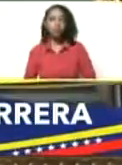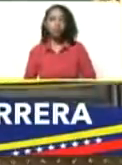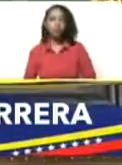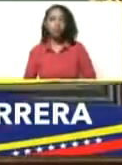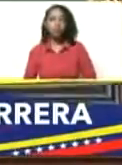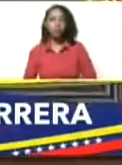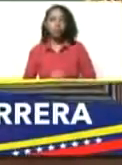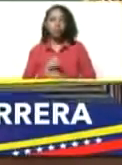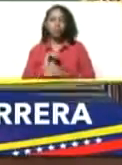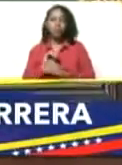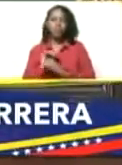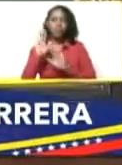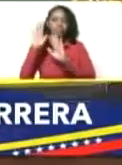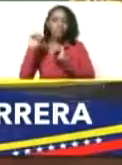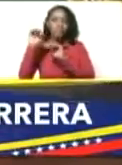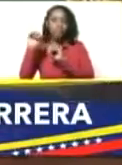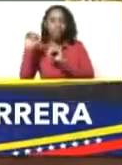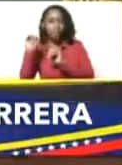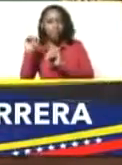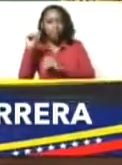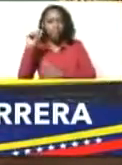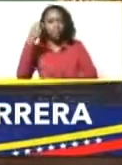Despedir, hallarle,